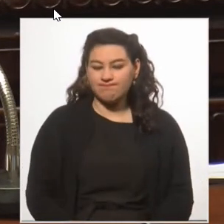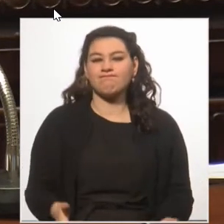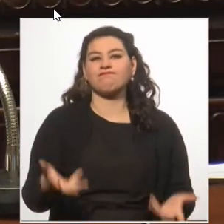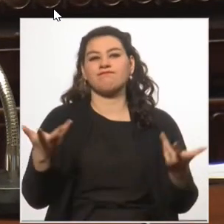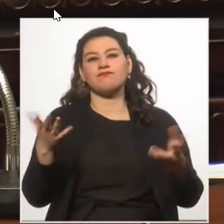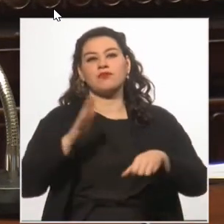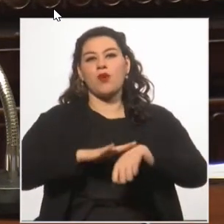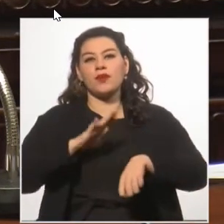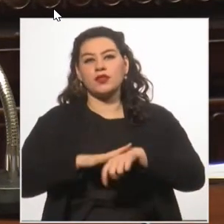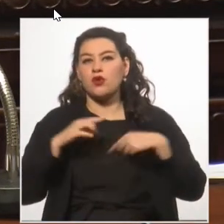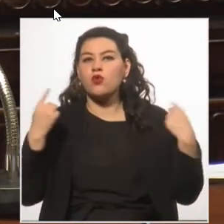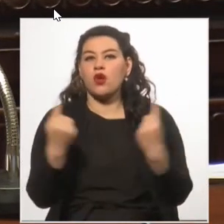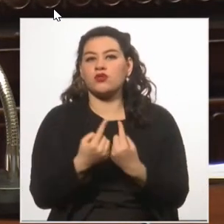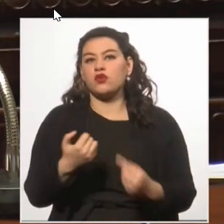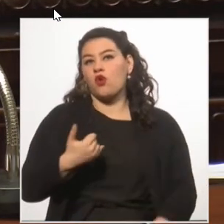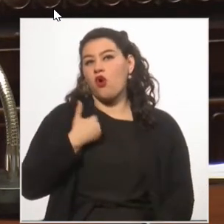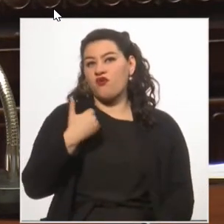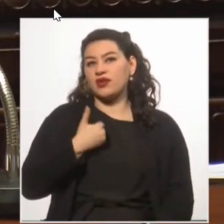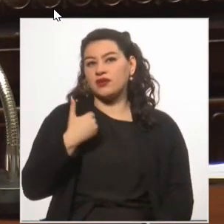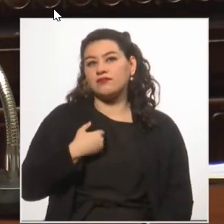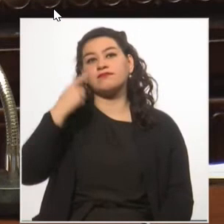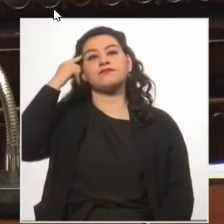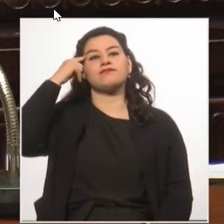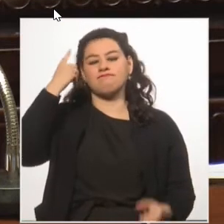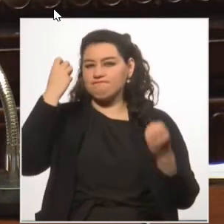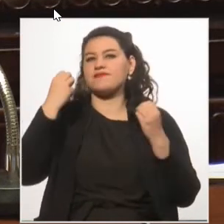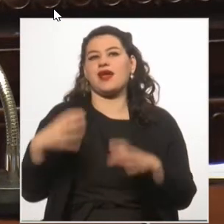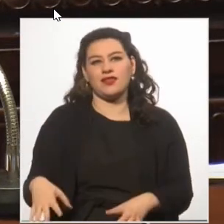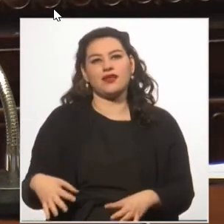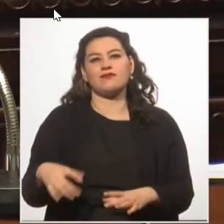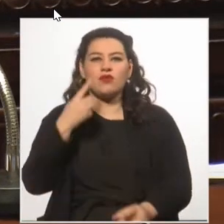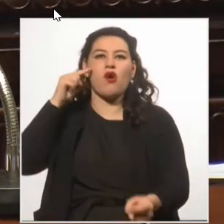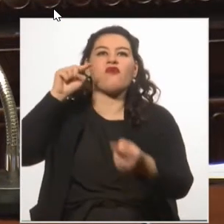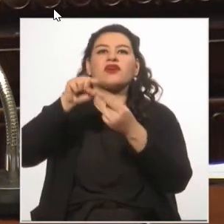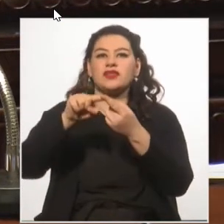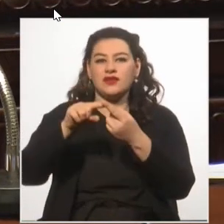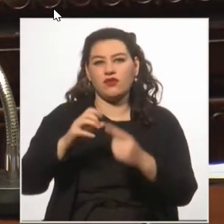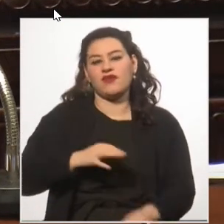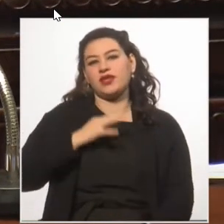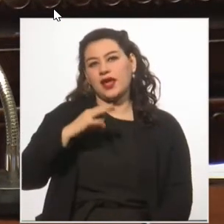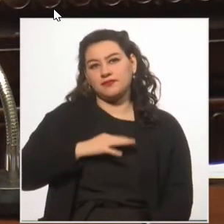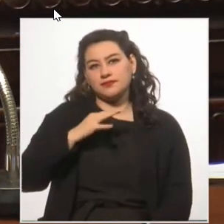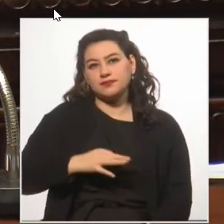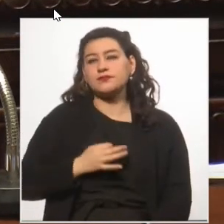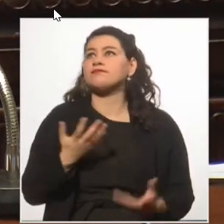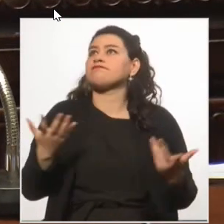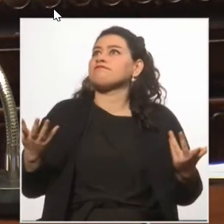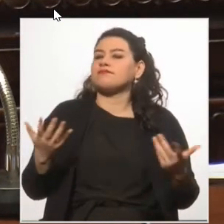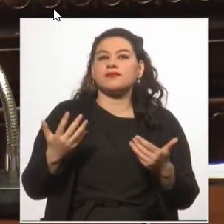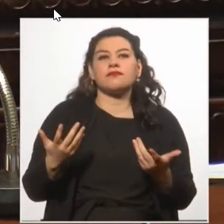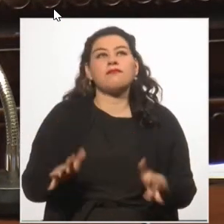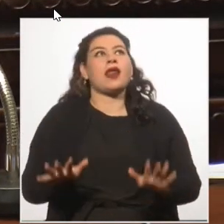tiempos en que nuestros jóvenes parecen haber perdido su motivación para vivir, parecen no